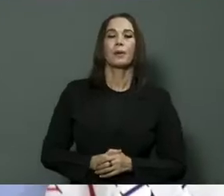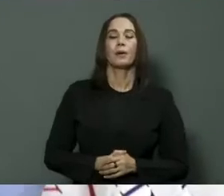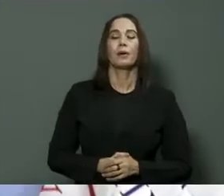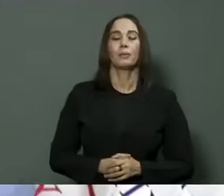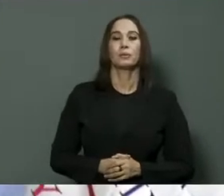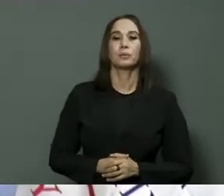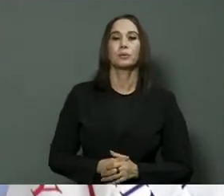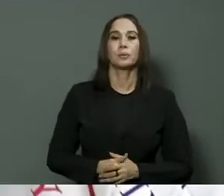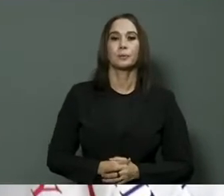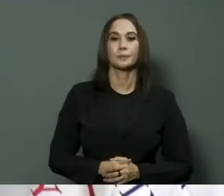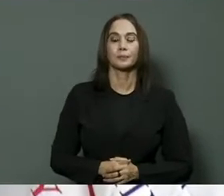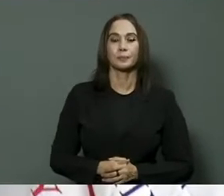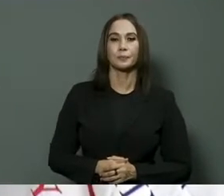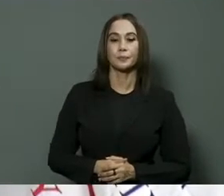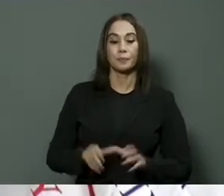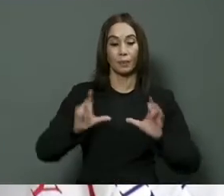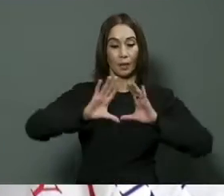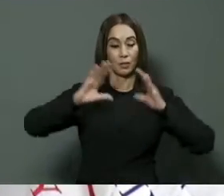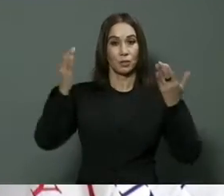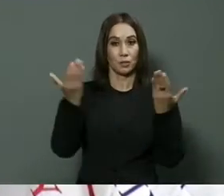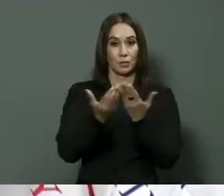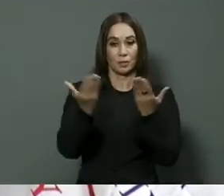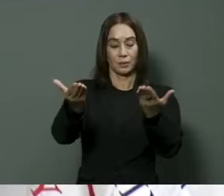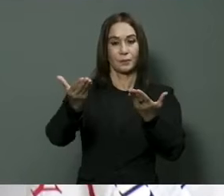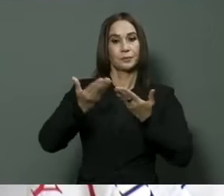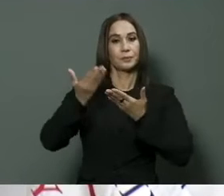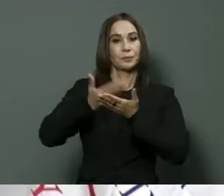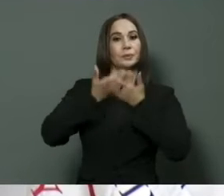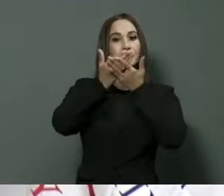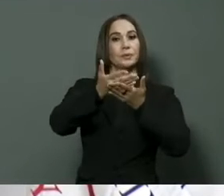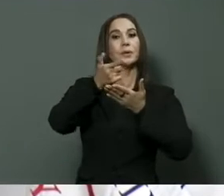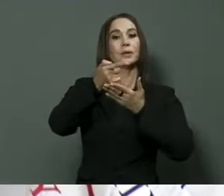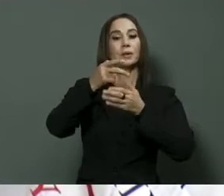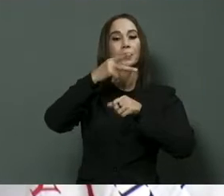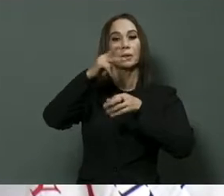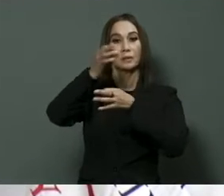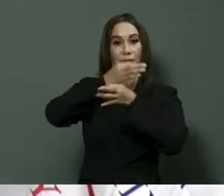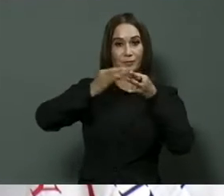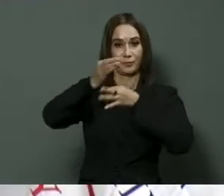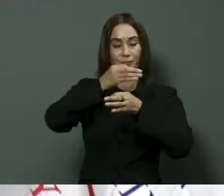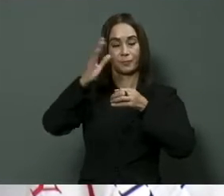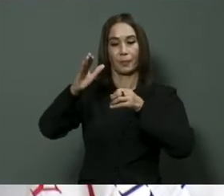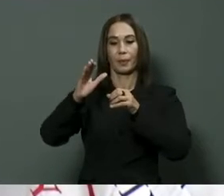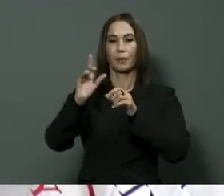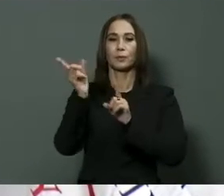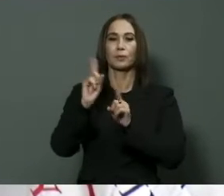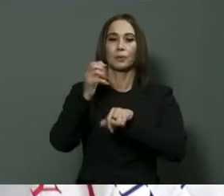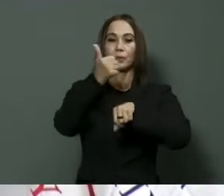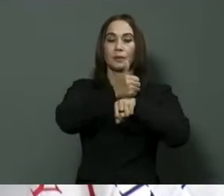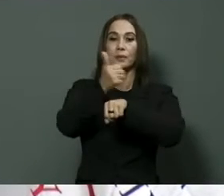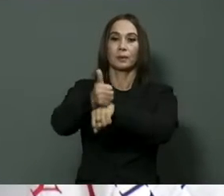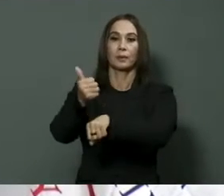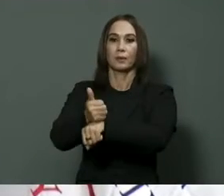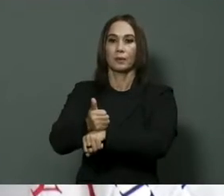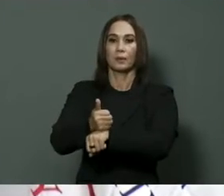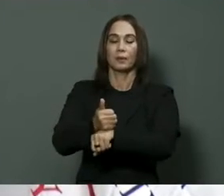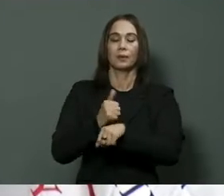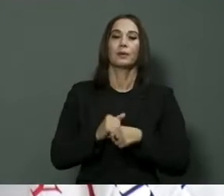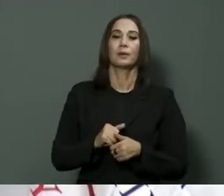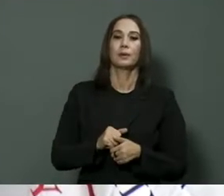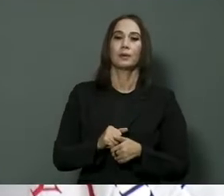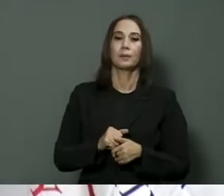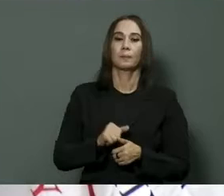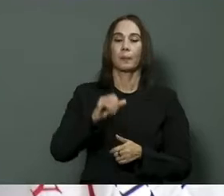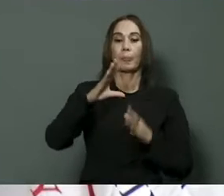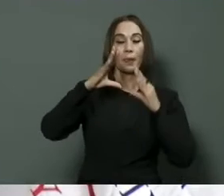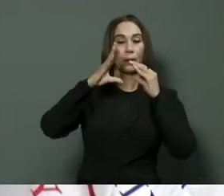puntos o centros de recepción de armas en la provincia de Duarte están ubicados en los siguientes puntos: